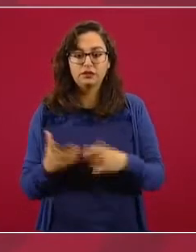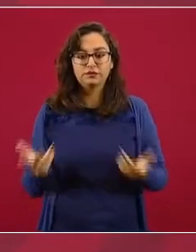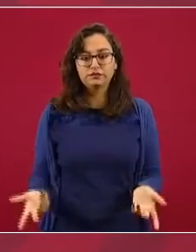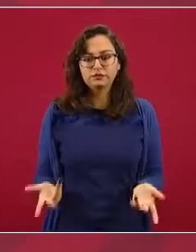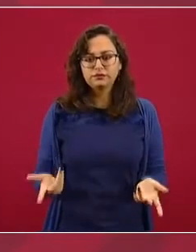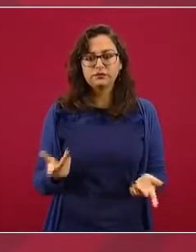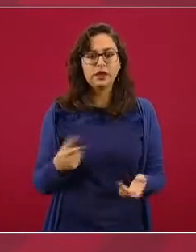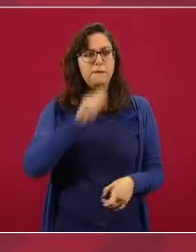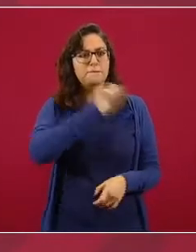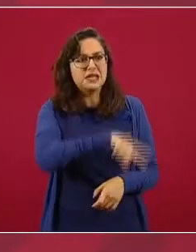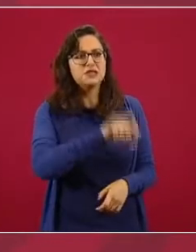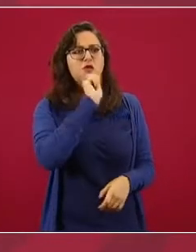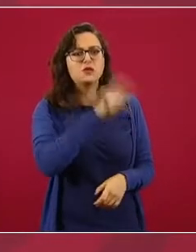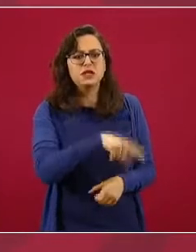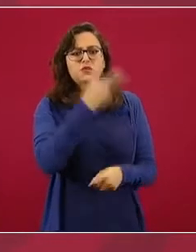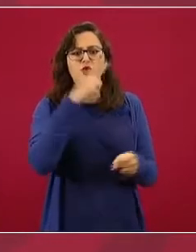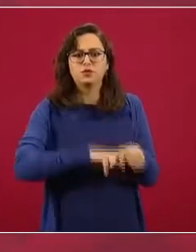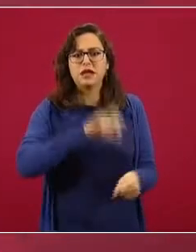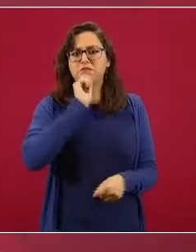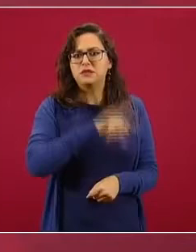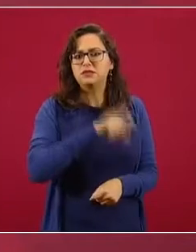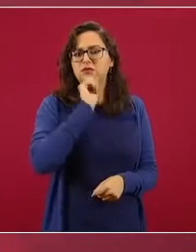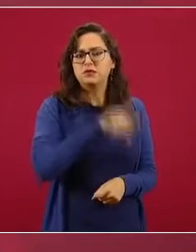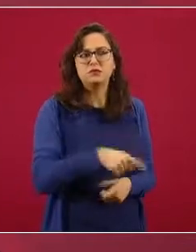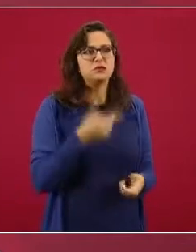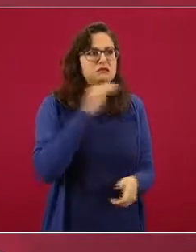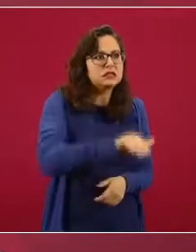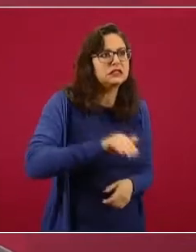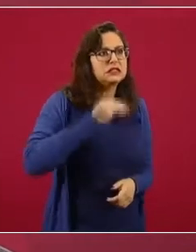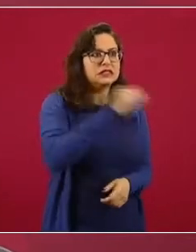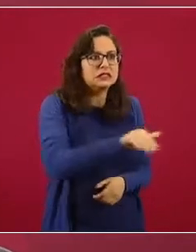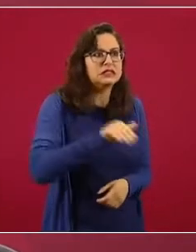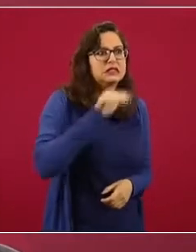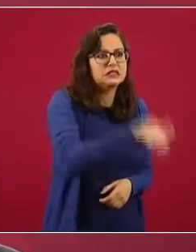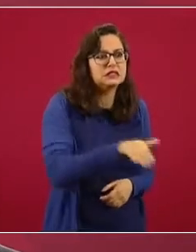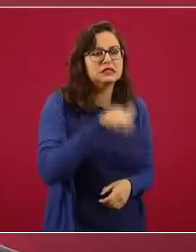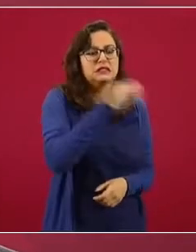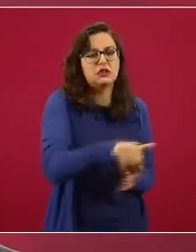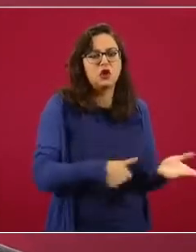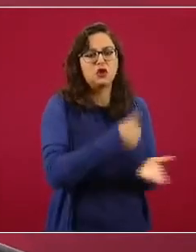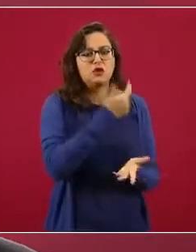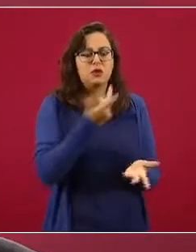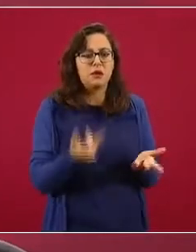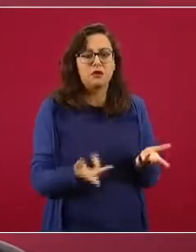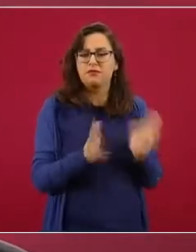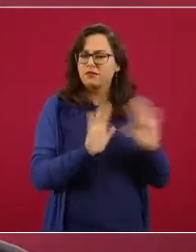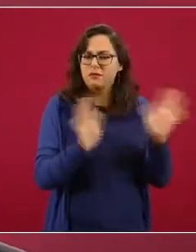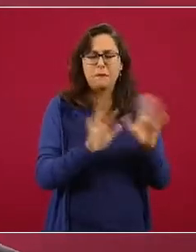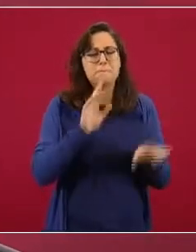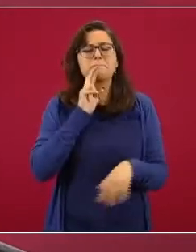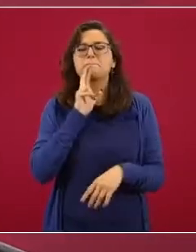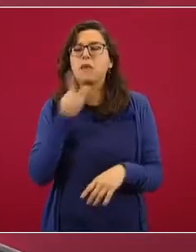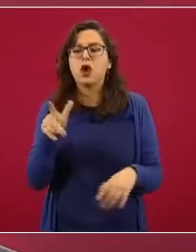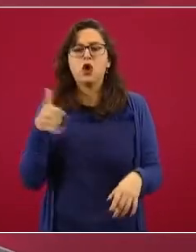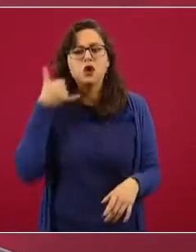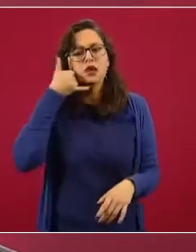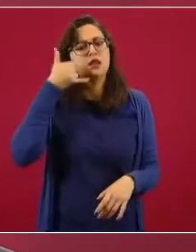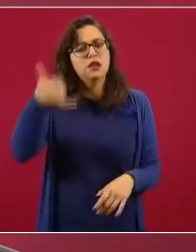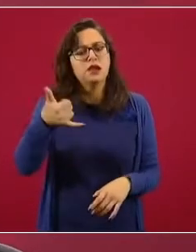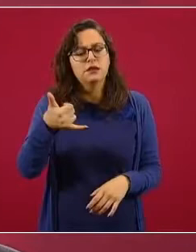andar peinando la zona, recorriendo la ciudad en busca de hospitales vacíos.